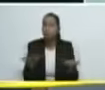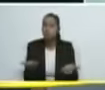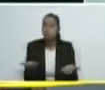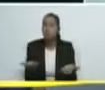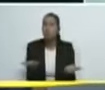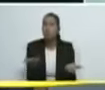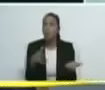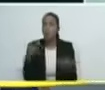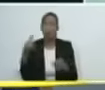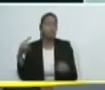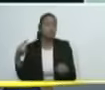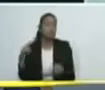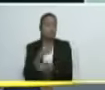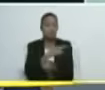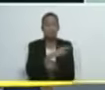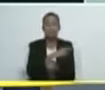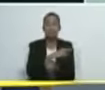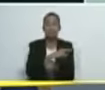defraudaron,